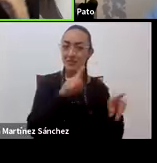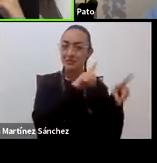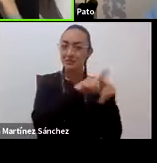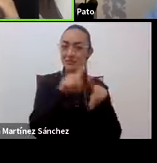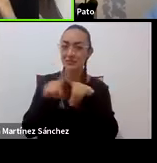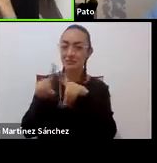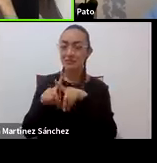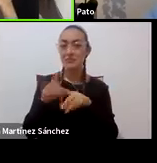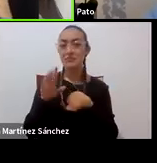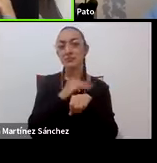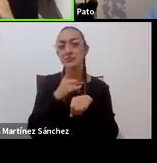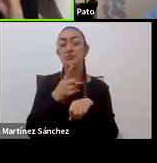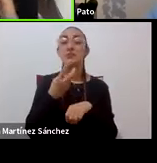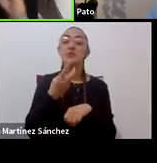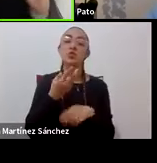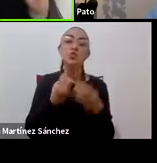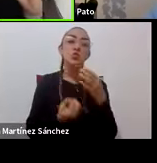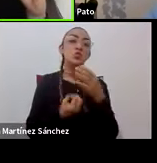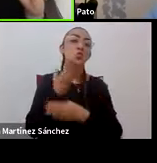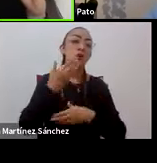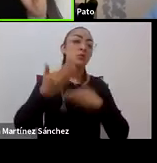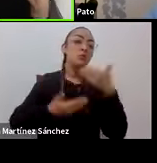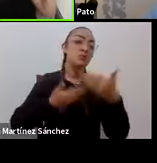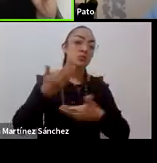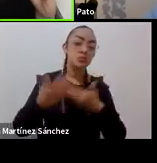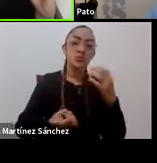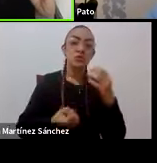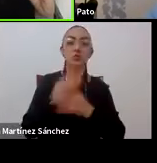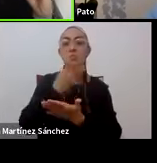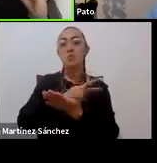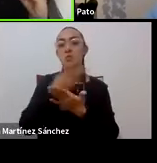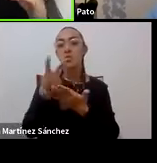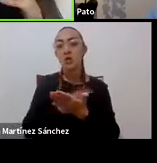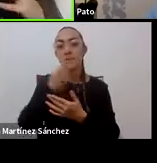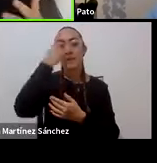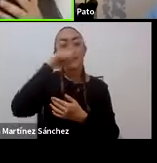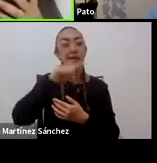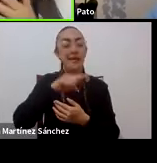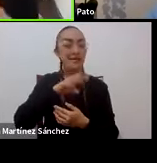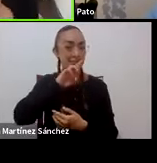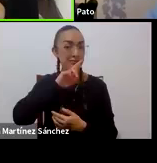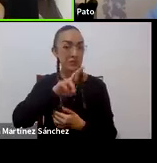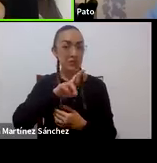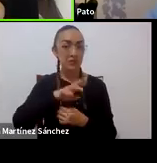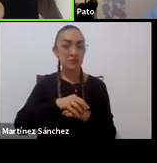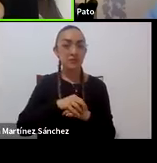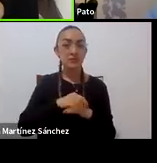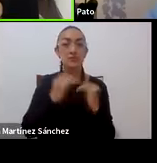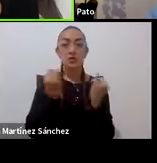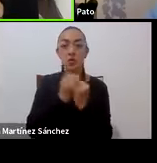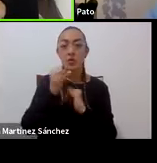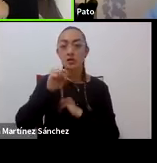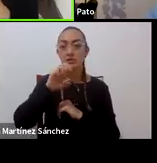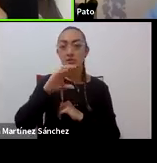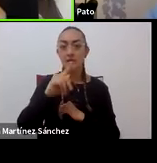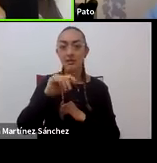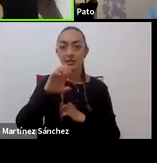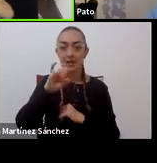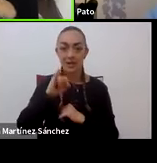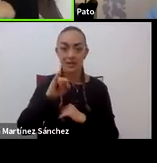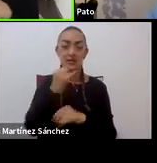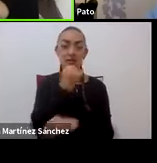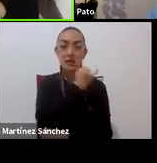generar estos nuevos procesos y estos nuevos programas que respondan. Por ejemplo, también en Sectey están los jardines de colibríes, que son una